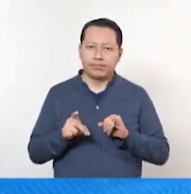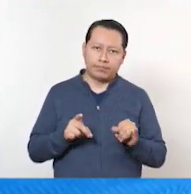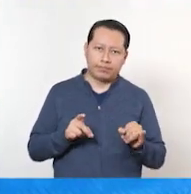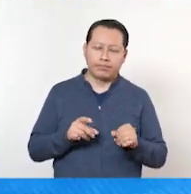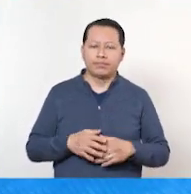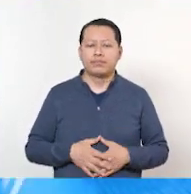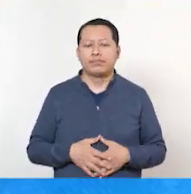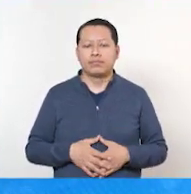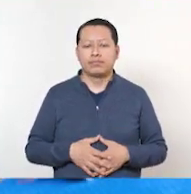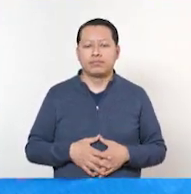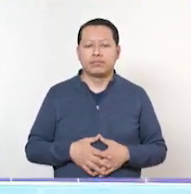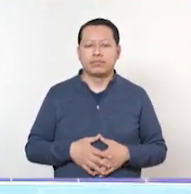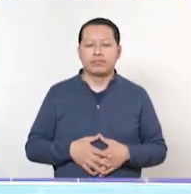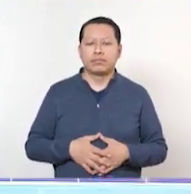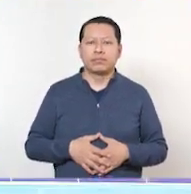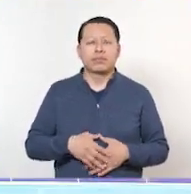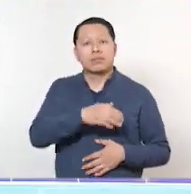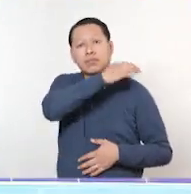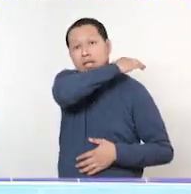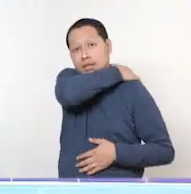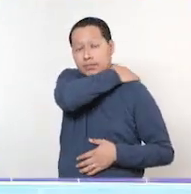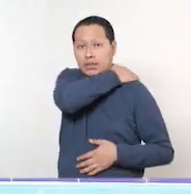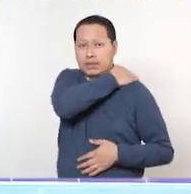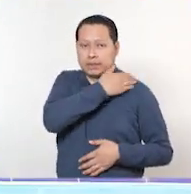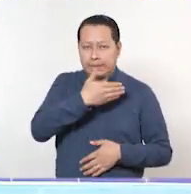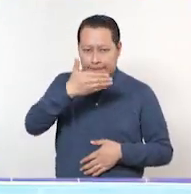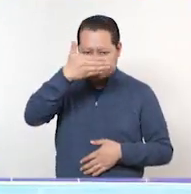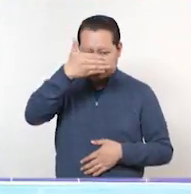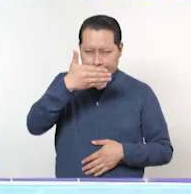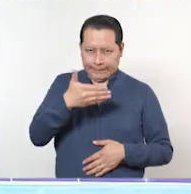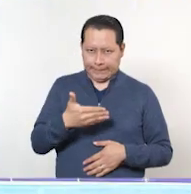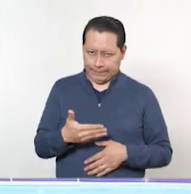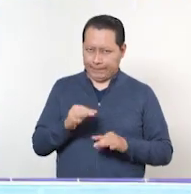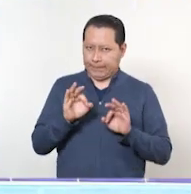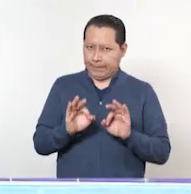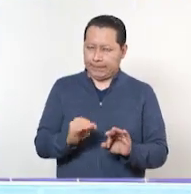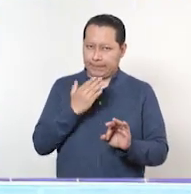Derecha, izquierda, espalda bien derecha,